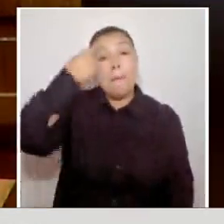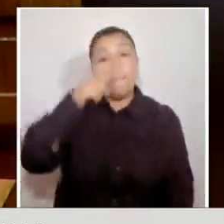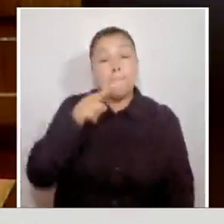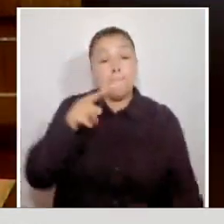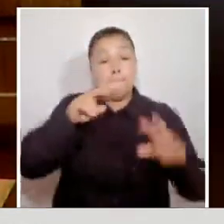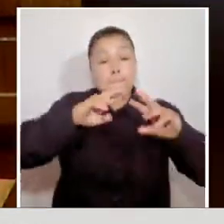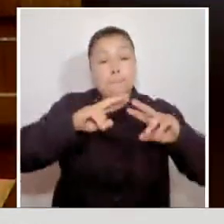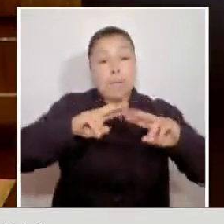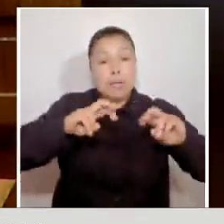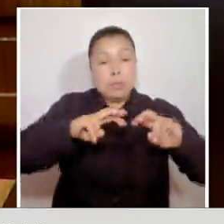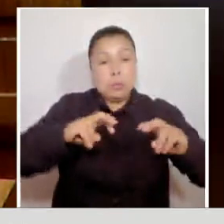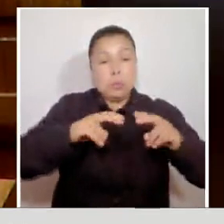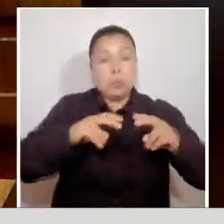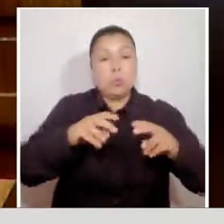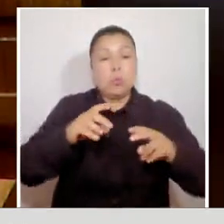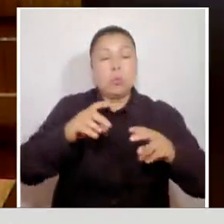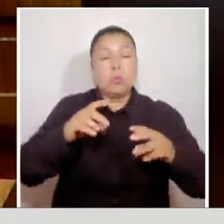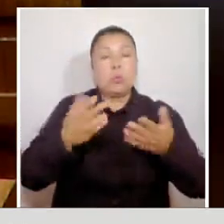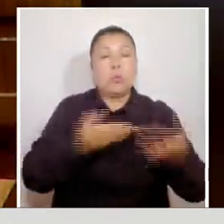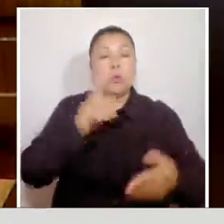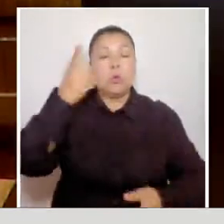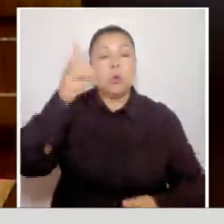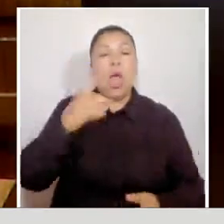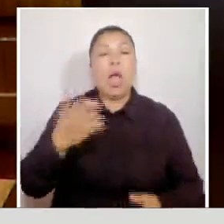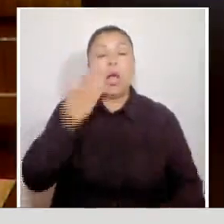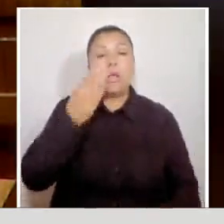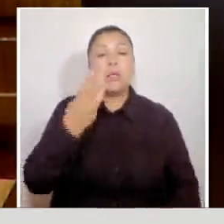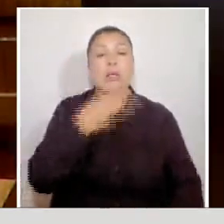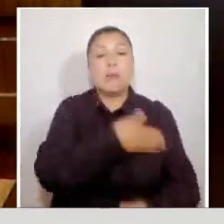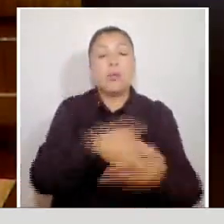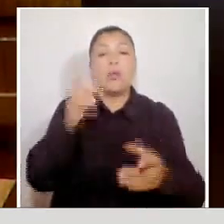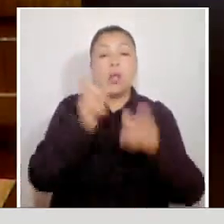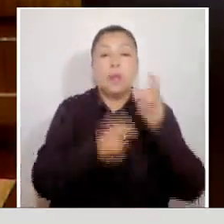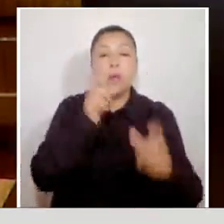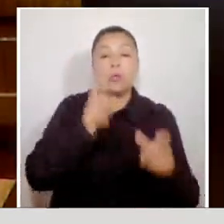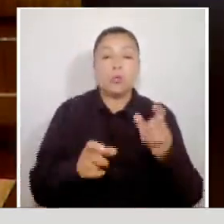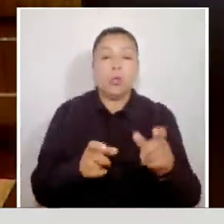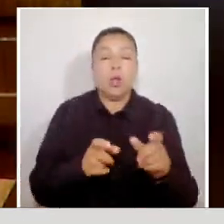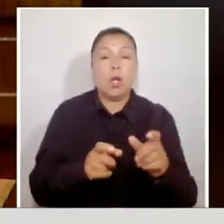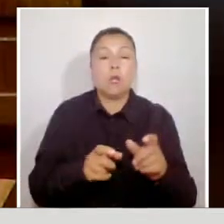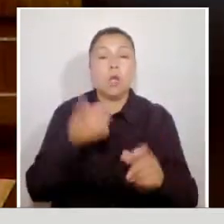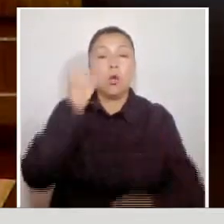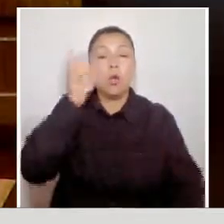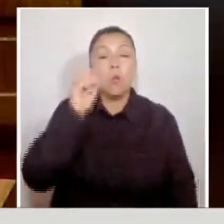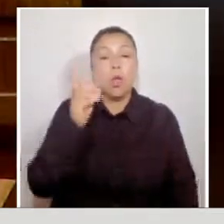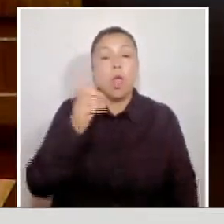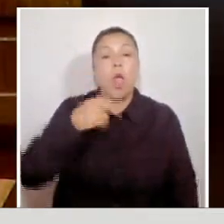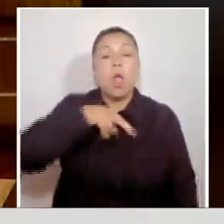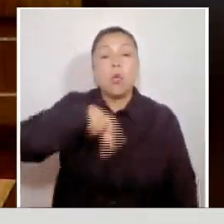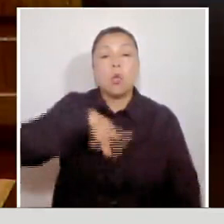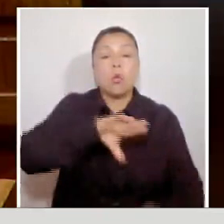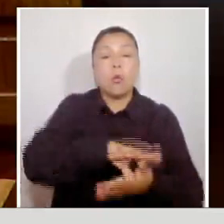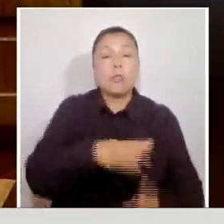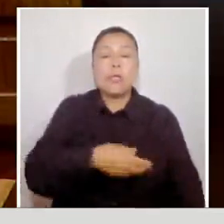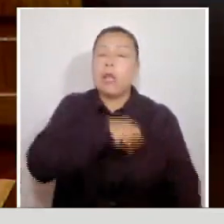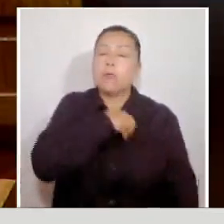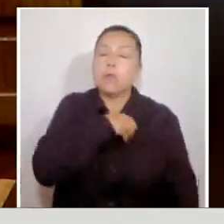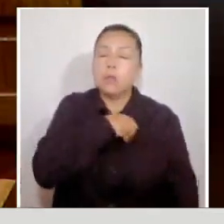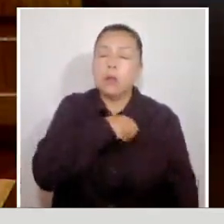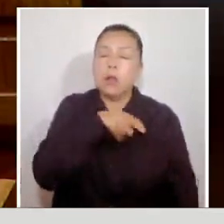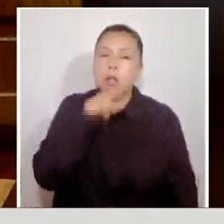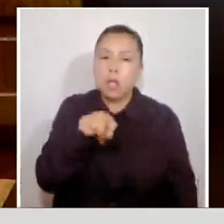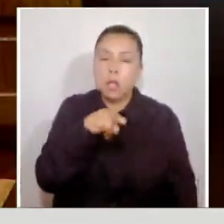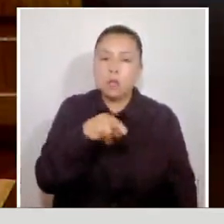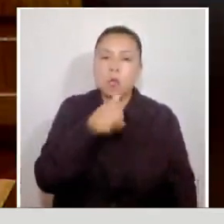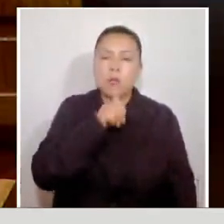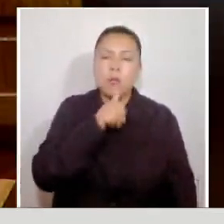discapacidad actualmente Contamos con casi 3 millones de personas con discapacidad en nuestro país y es lamentable que pese a ello nos falte